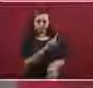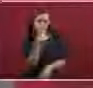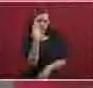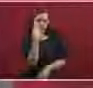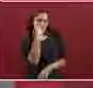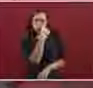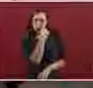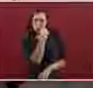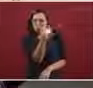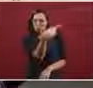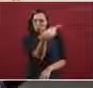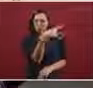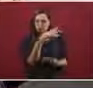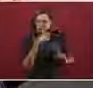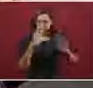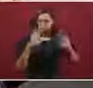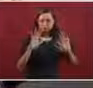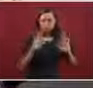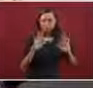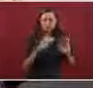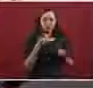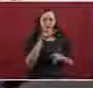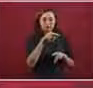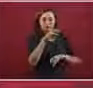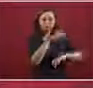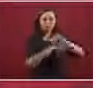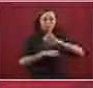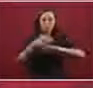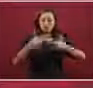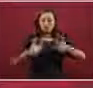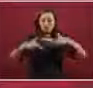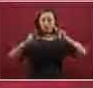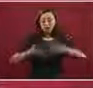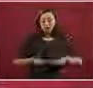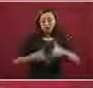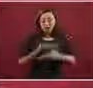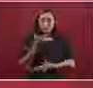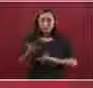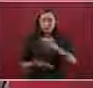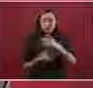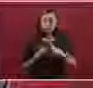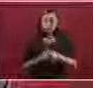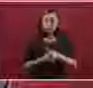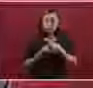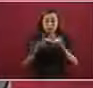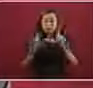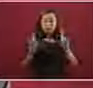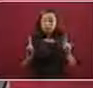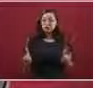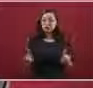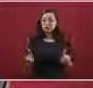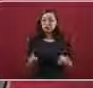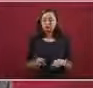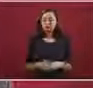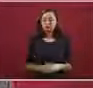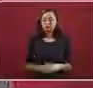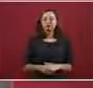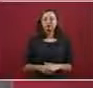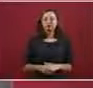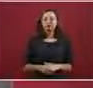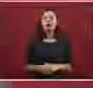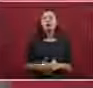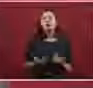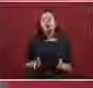es el papel de un diplomático. En el caso de Daniel, ayudó